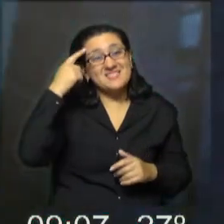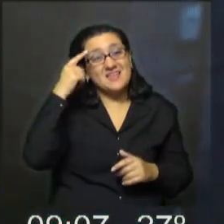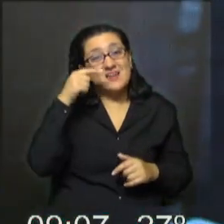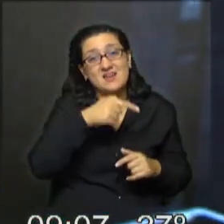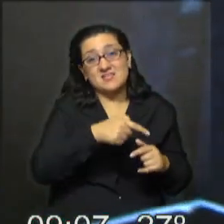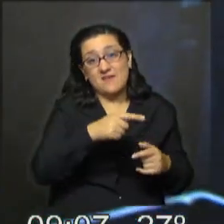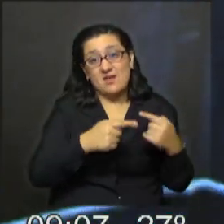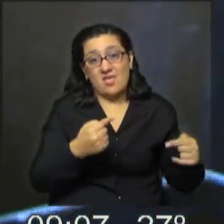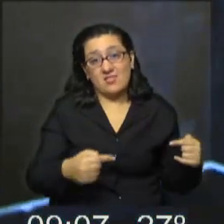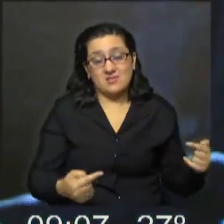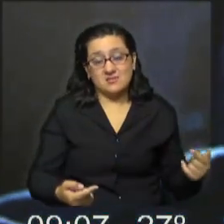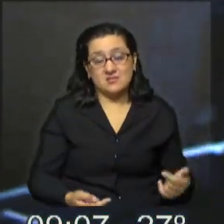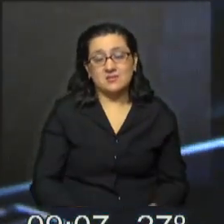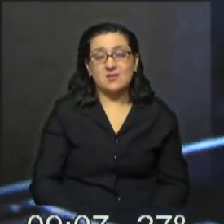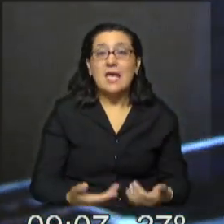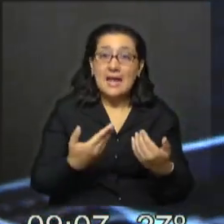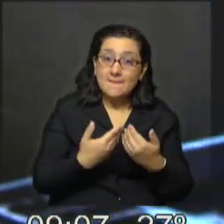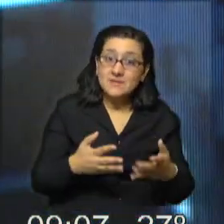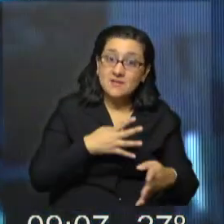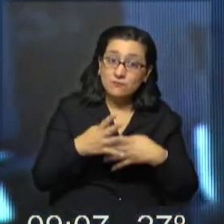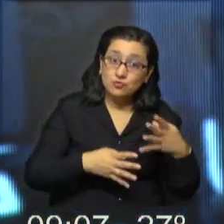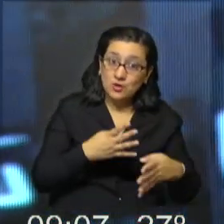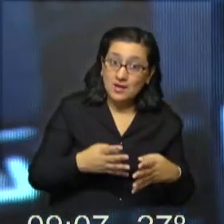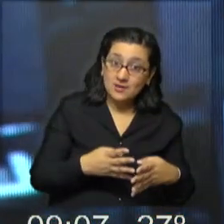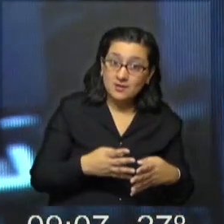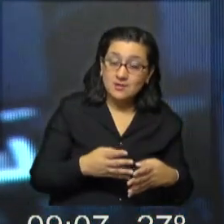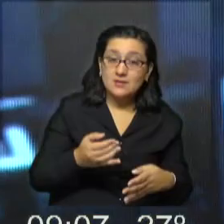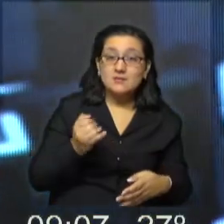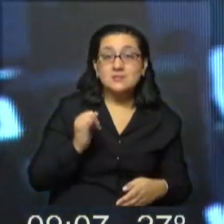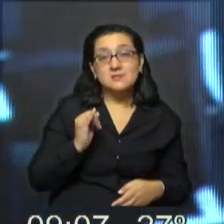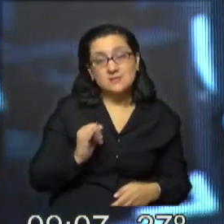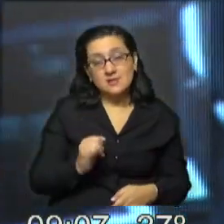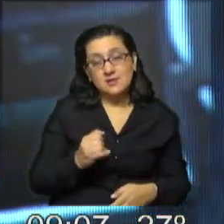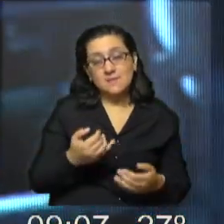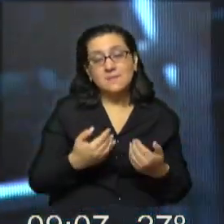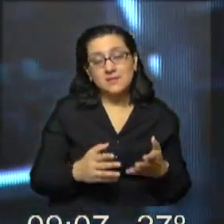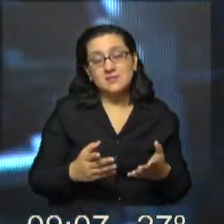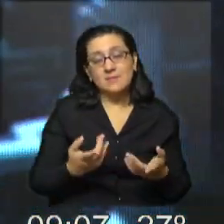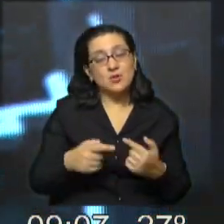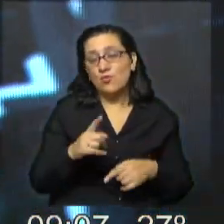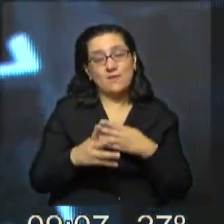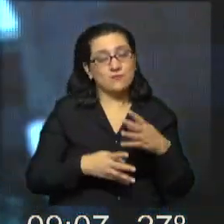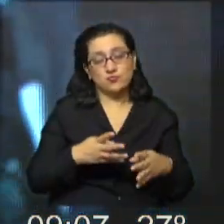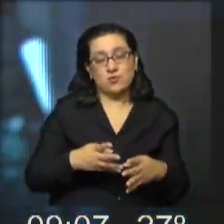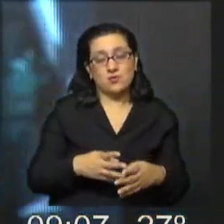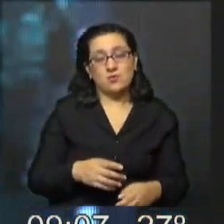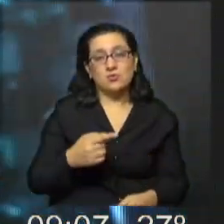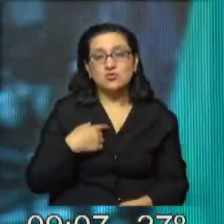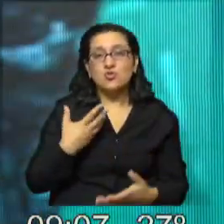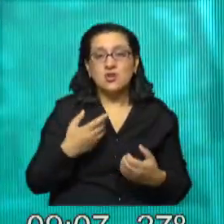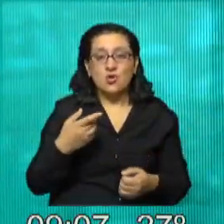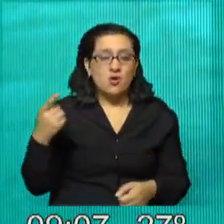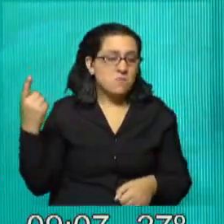la reforma o la transformación educativa? Se aplica, pero va a ser letra muerta. Y la historia la va a comprobar. Ajá. Cuando yo intento imponer